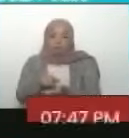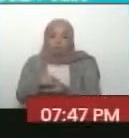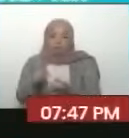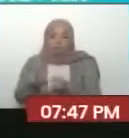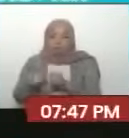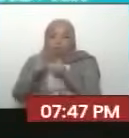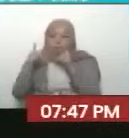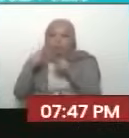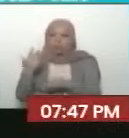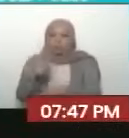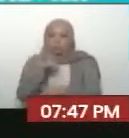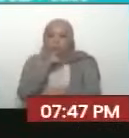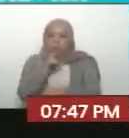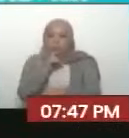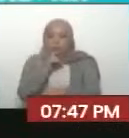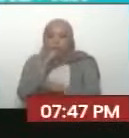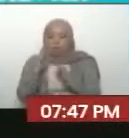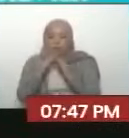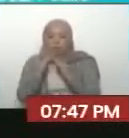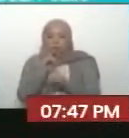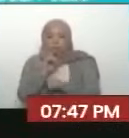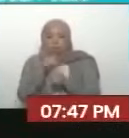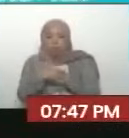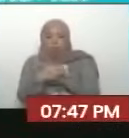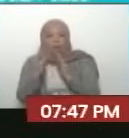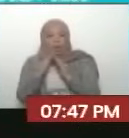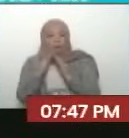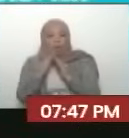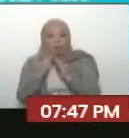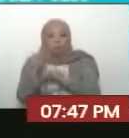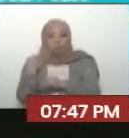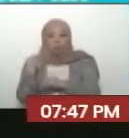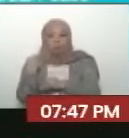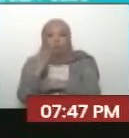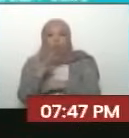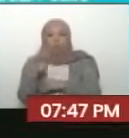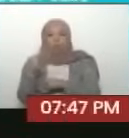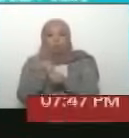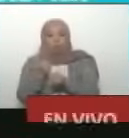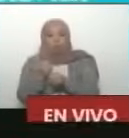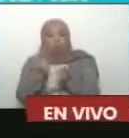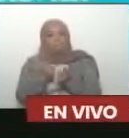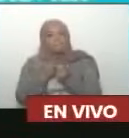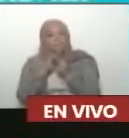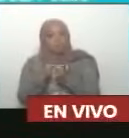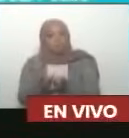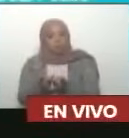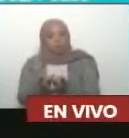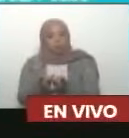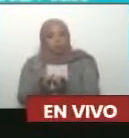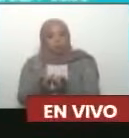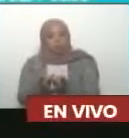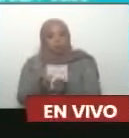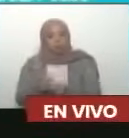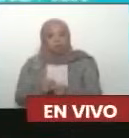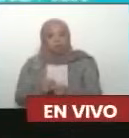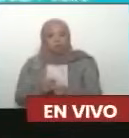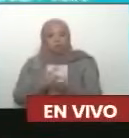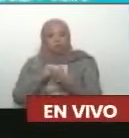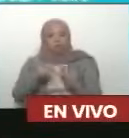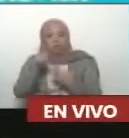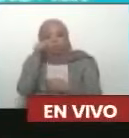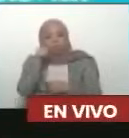Milagro, todo el mundo acató el llamado a cuarentena radical, voluntaria. Aquí no se reprimió al